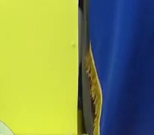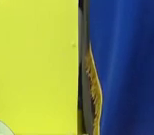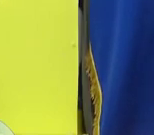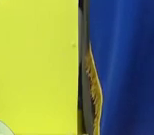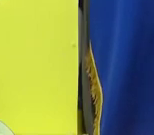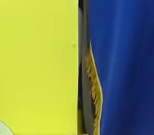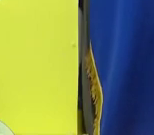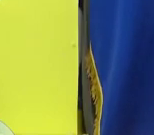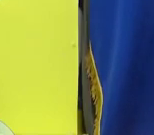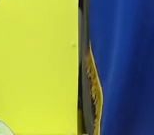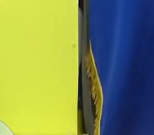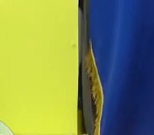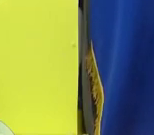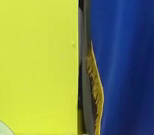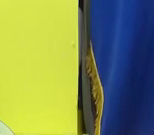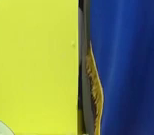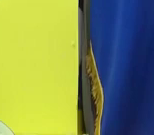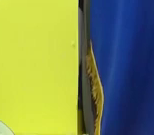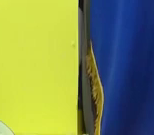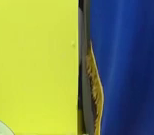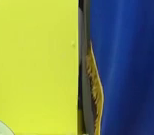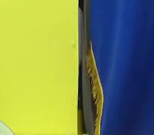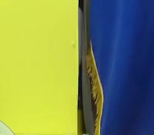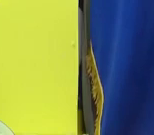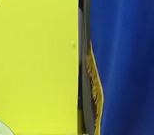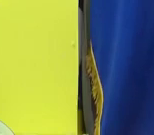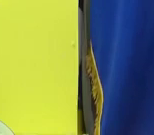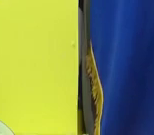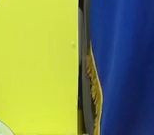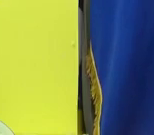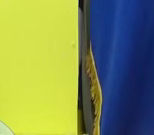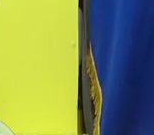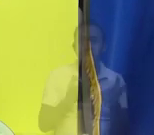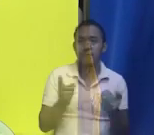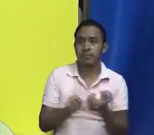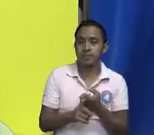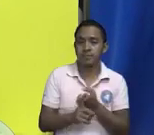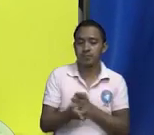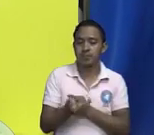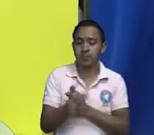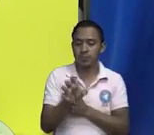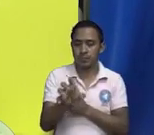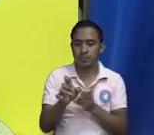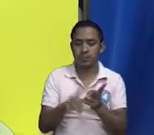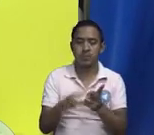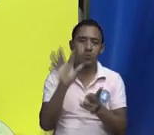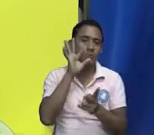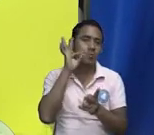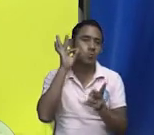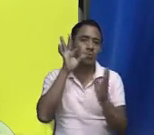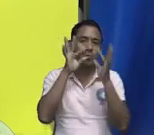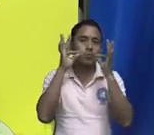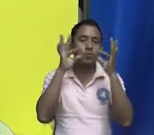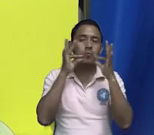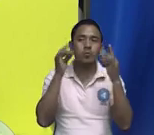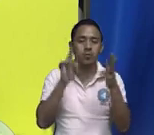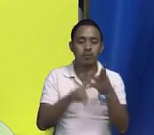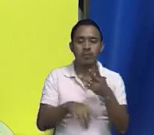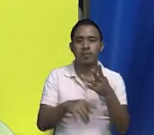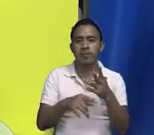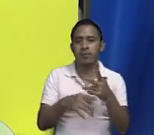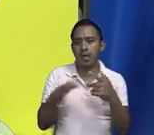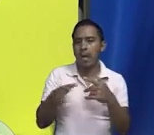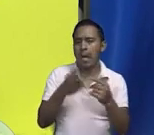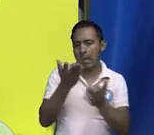doctor nos refería que las mascotas más comunes que tenemos en nuestro hogar son los perros, los gatos, los loros, pero algunos